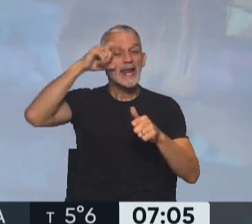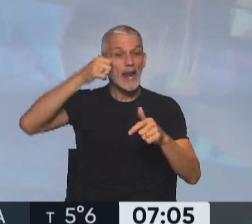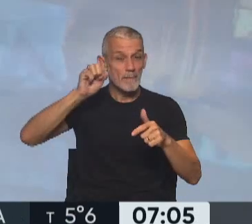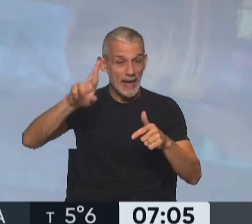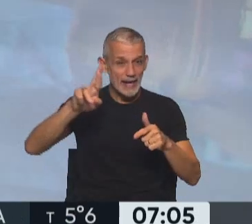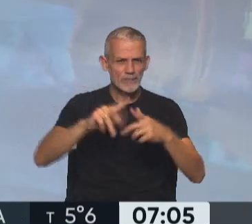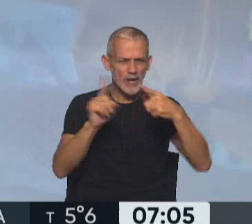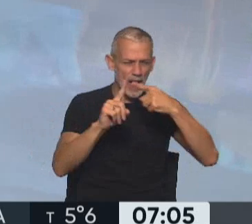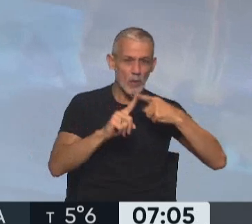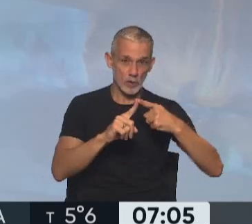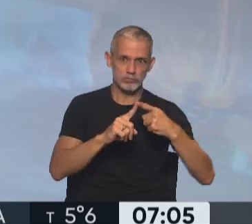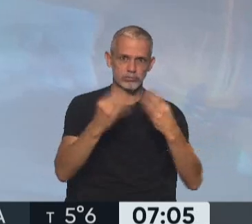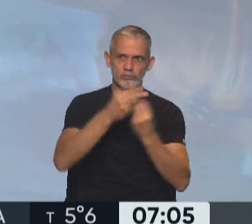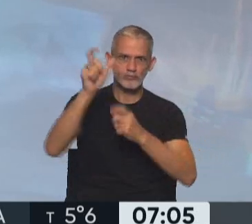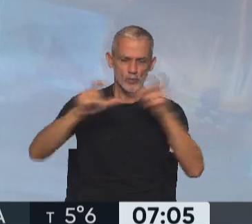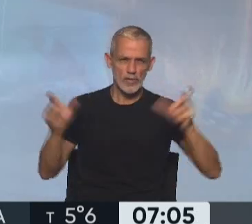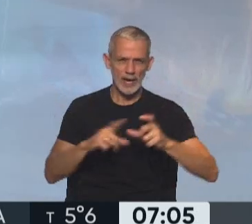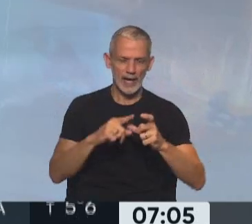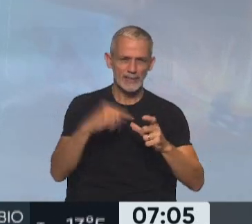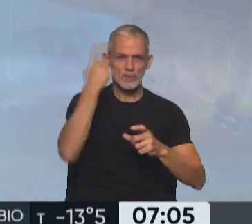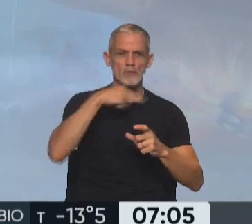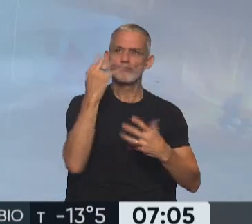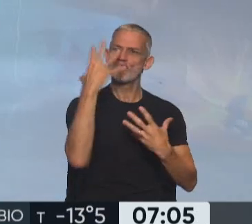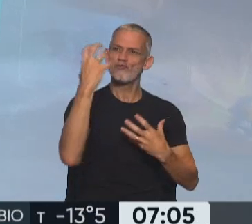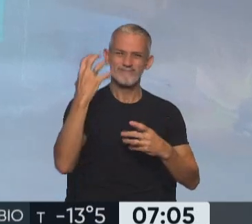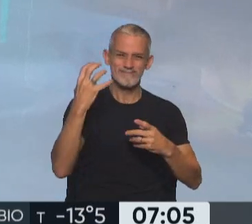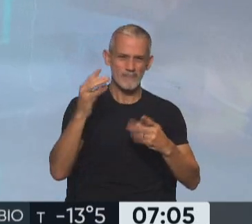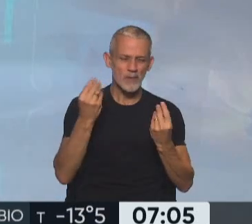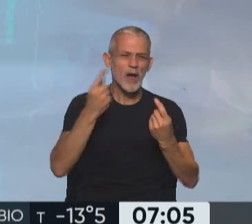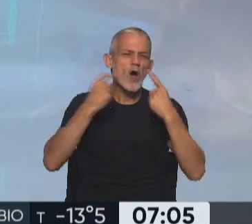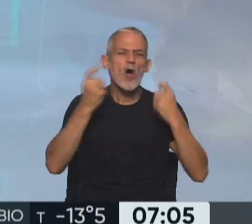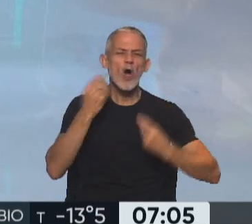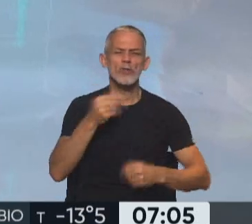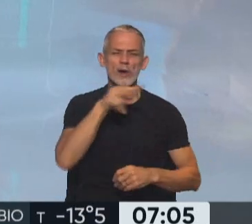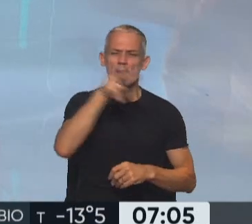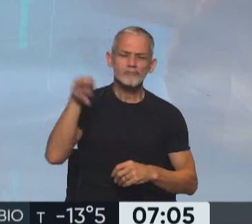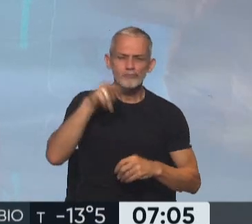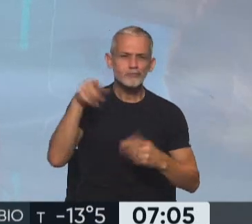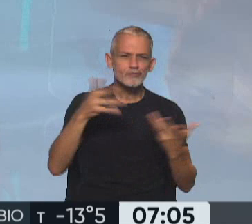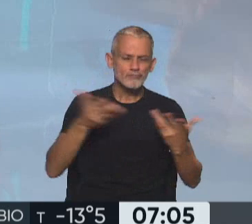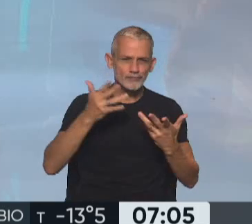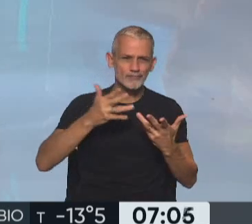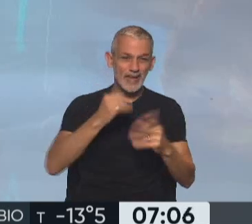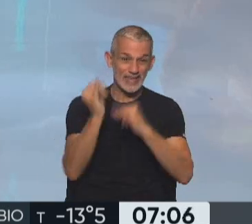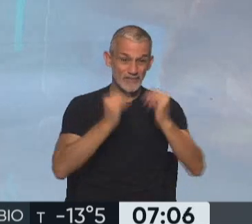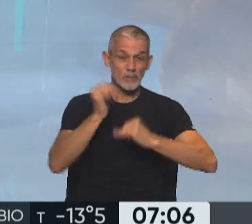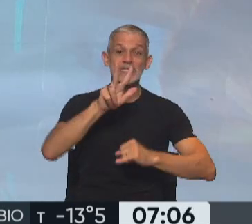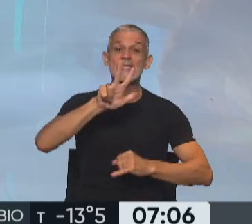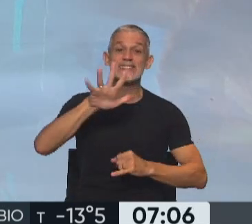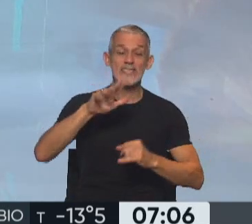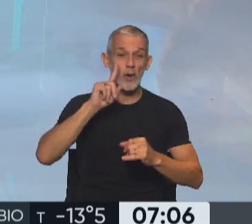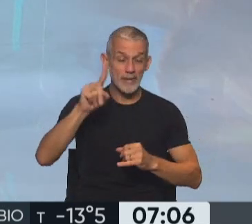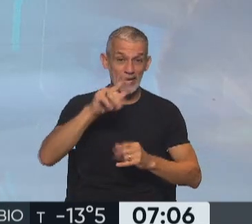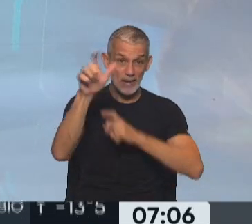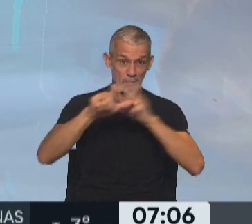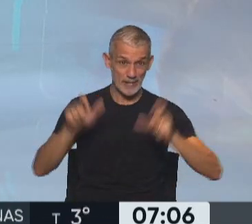esto que sucedió que involucró a mucha gente. Claro, porque estaba habilitado para poder controlar sobre los datos de 35.000